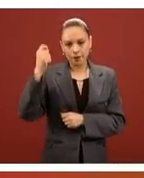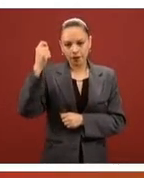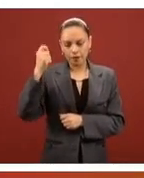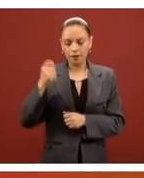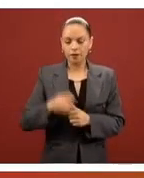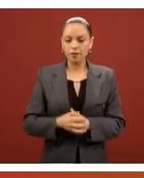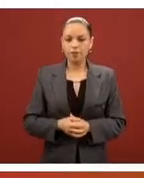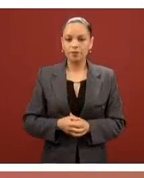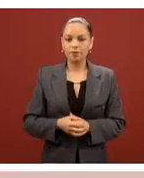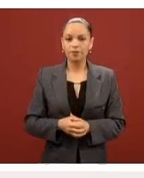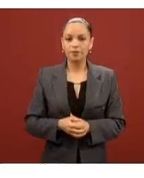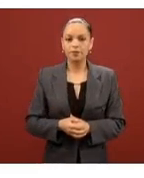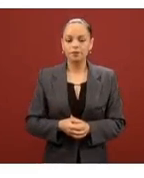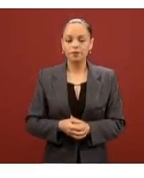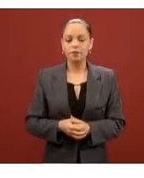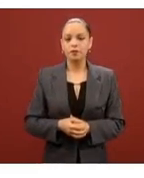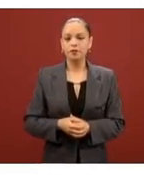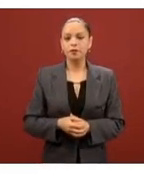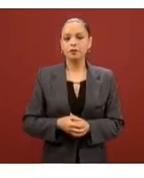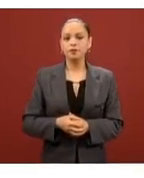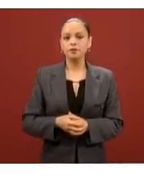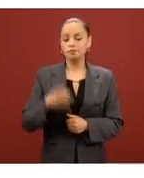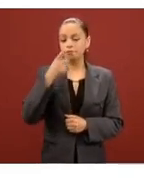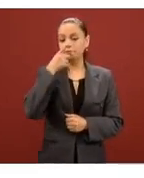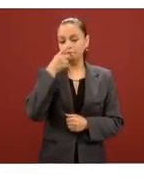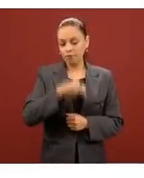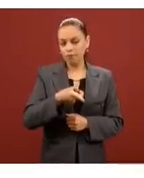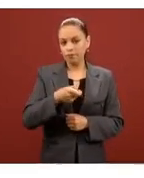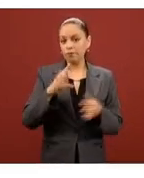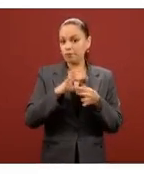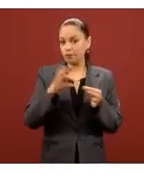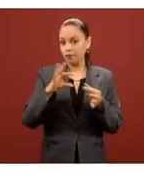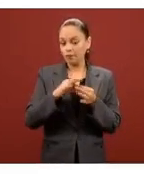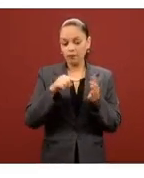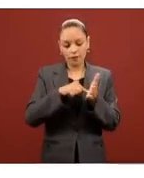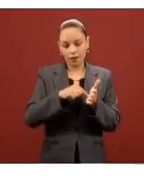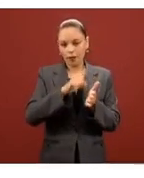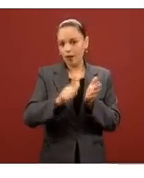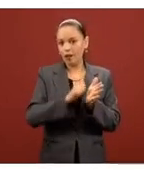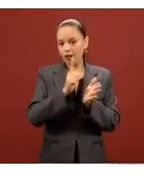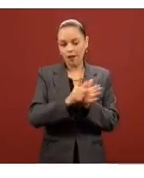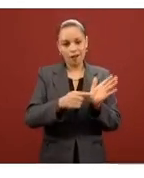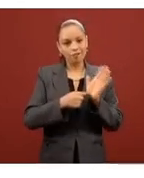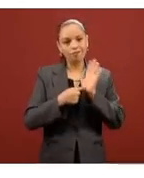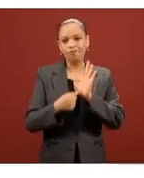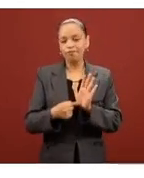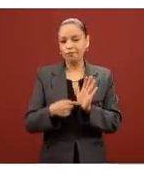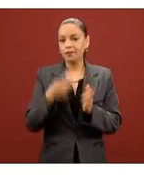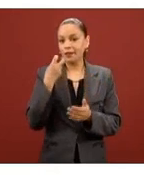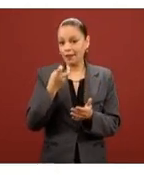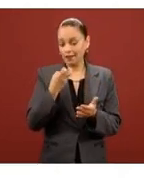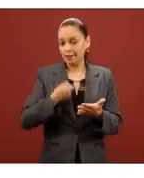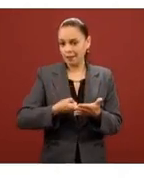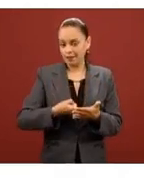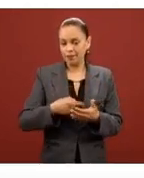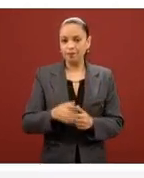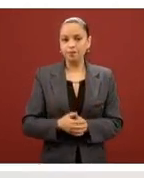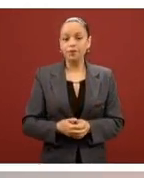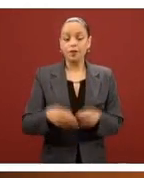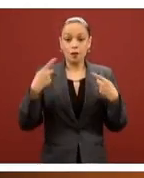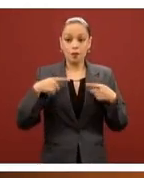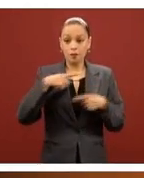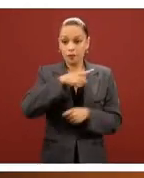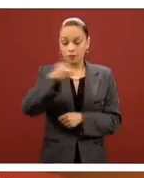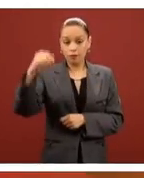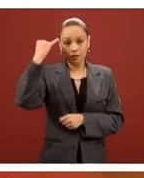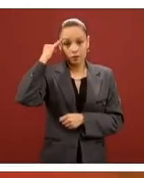contributiva en los términos que fije la ley. En el caso de las y los indígenas y las y